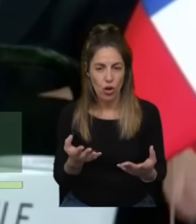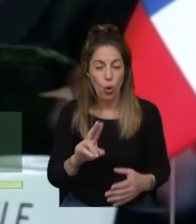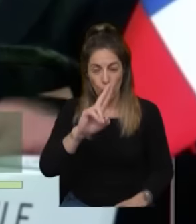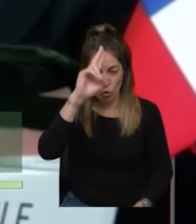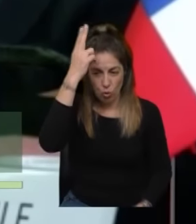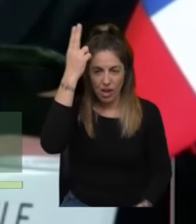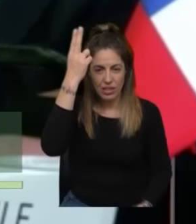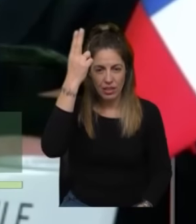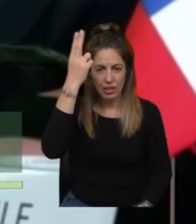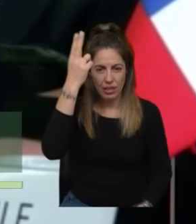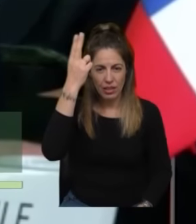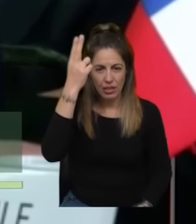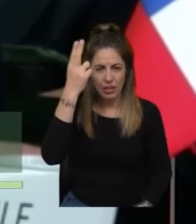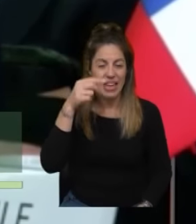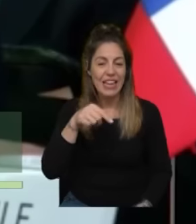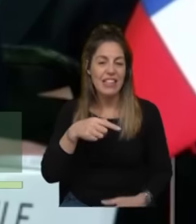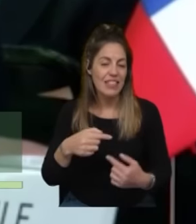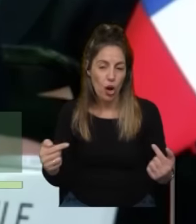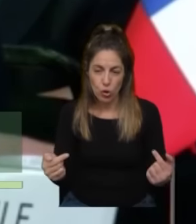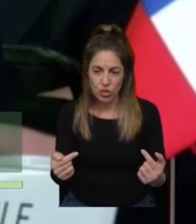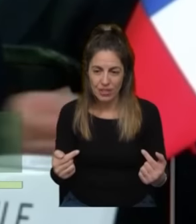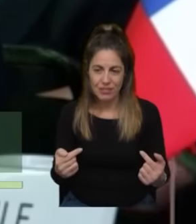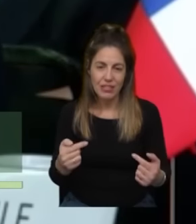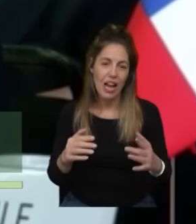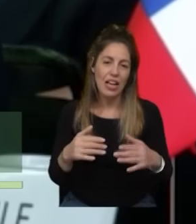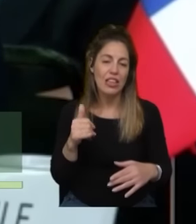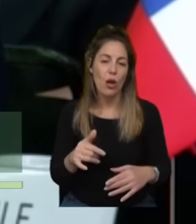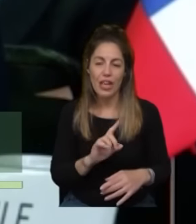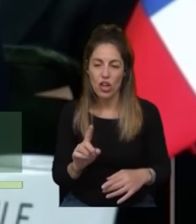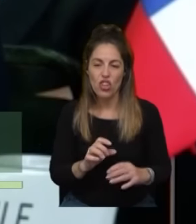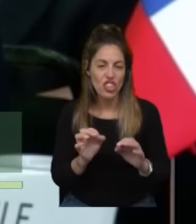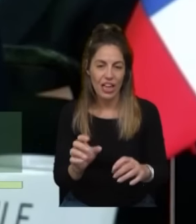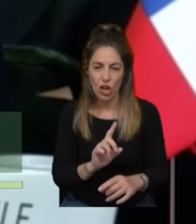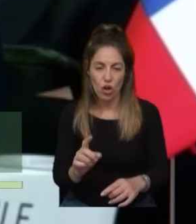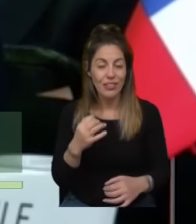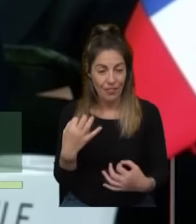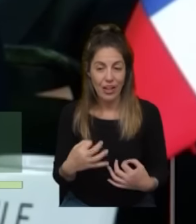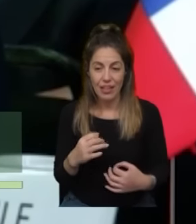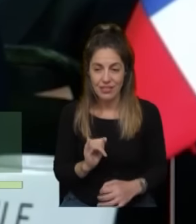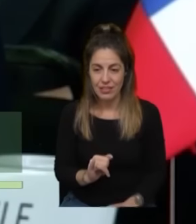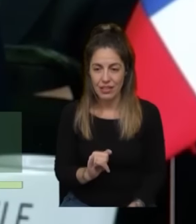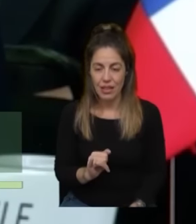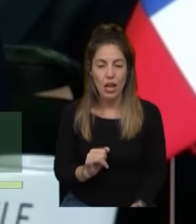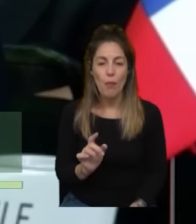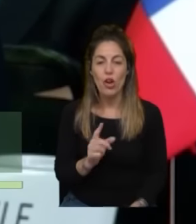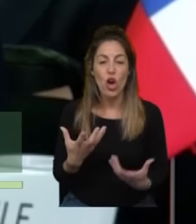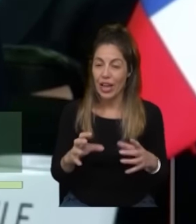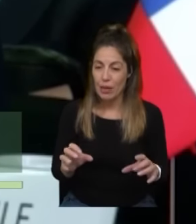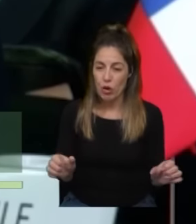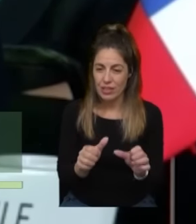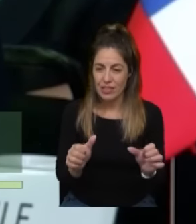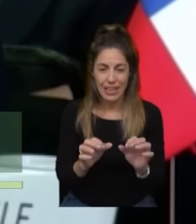Uruguay esas cosas quizás todavía no pasan. Y es cierto, pero tampoco queremos que